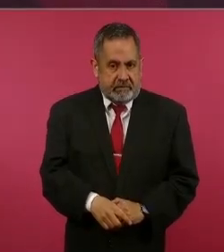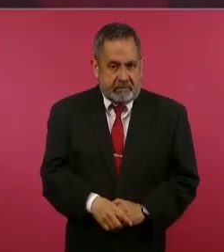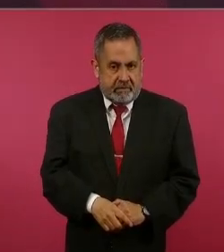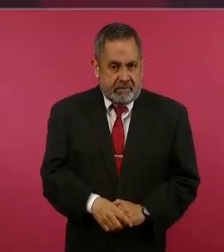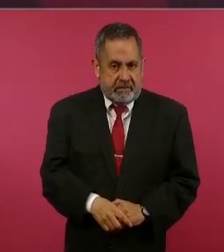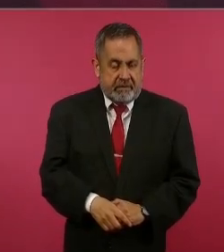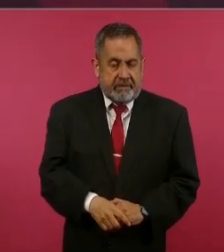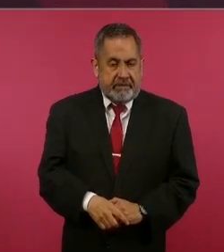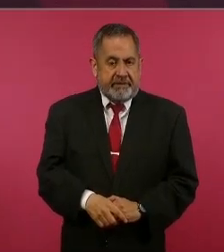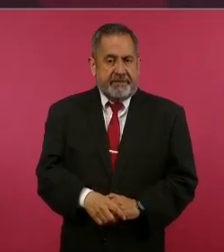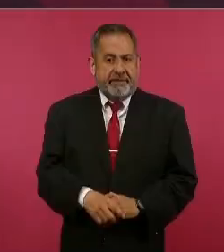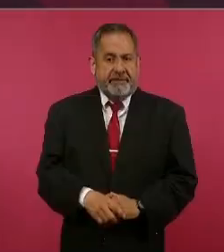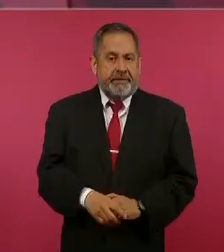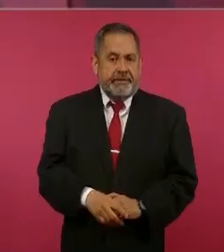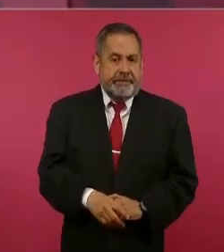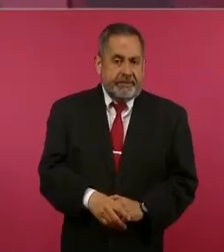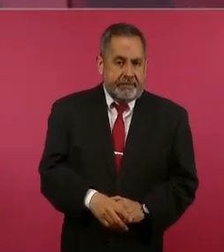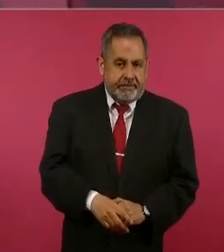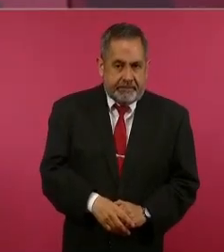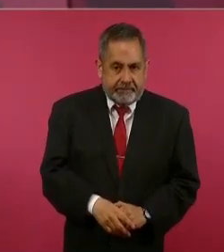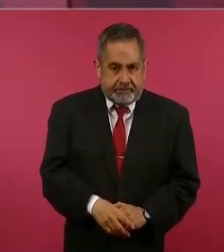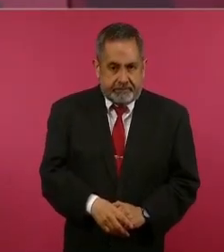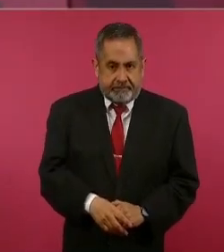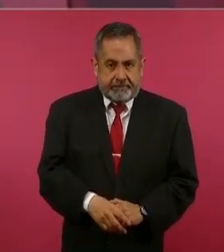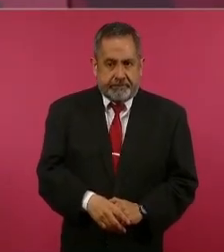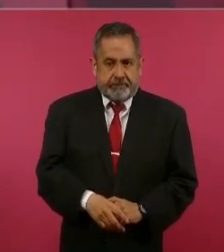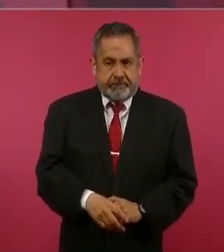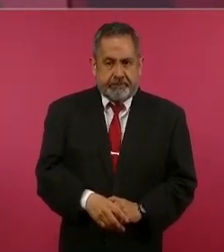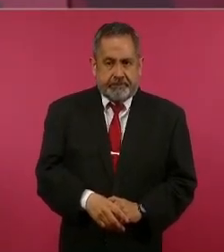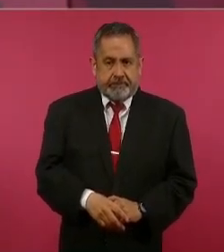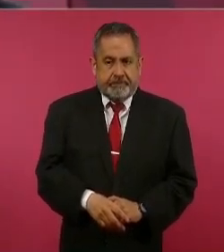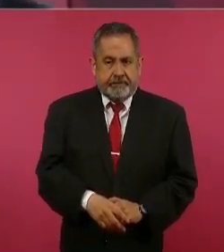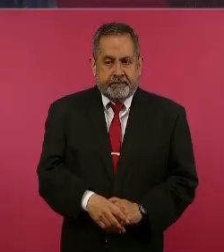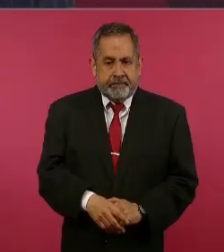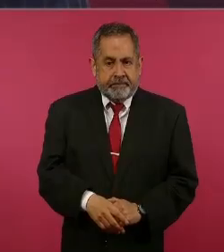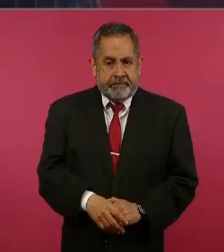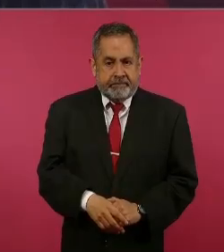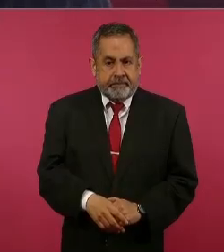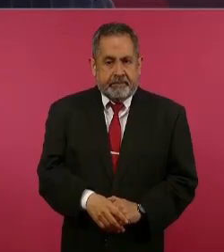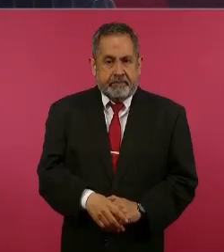Va a ser difícil porque ya hay